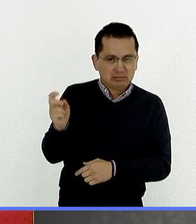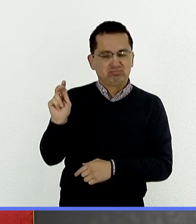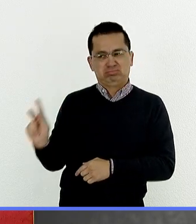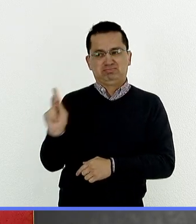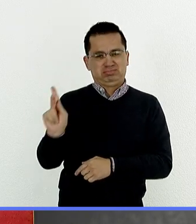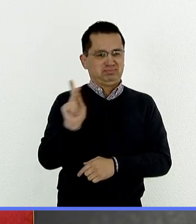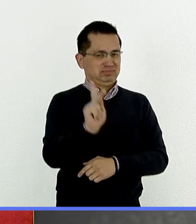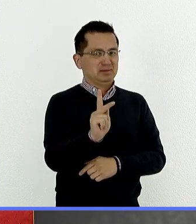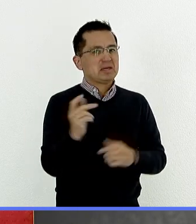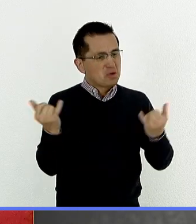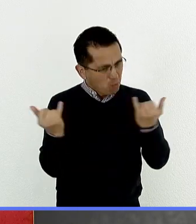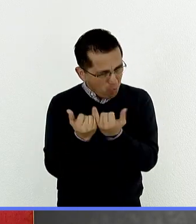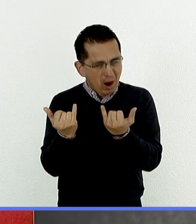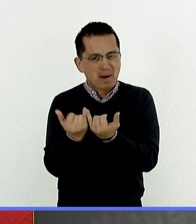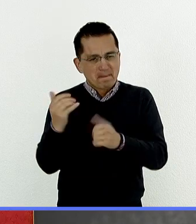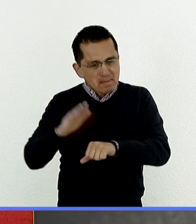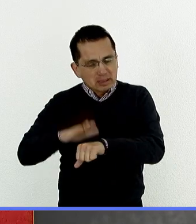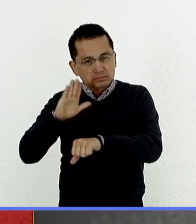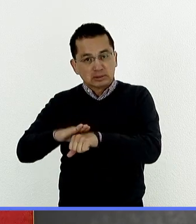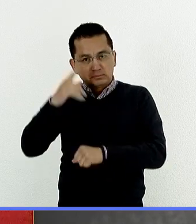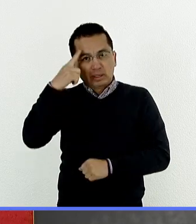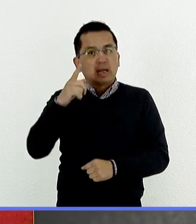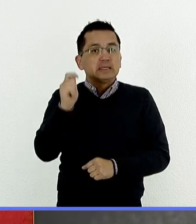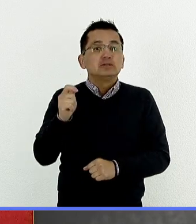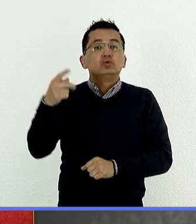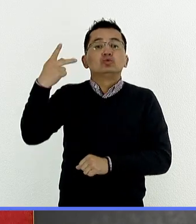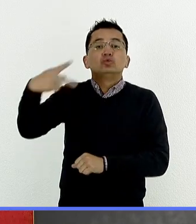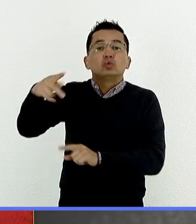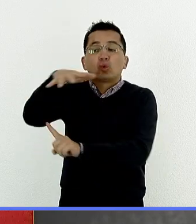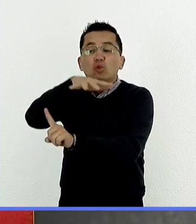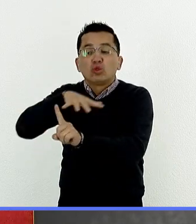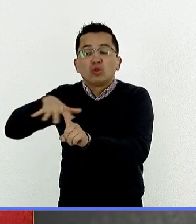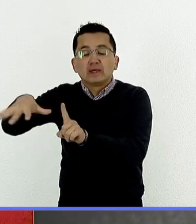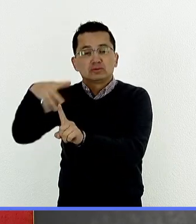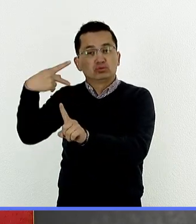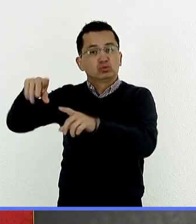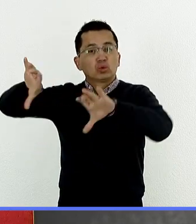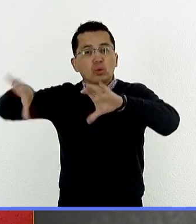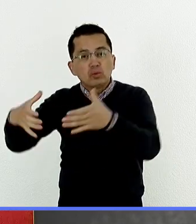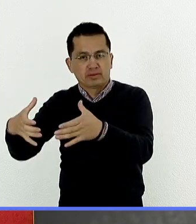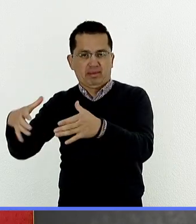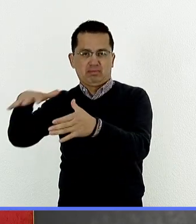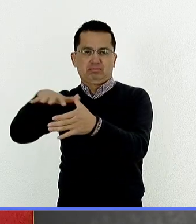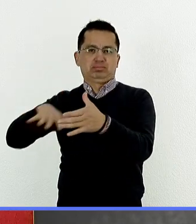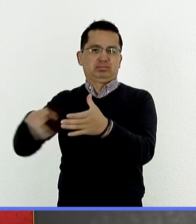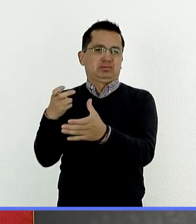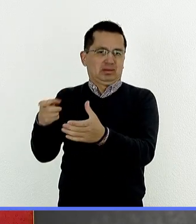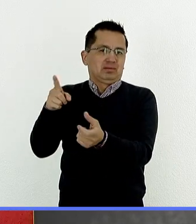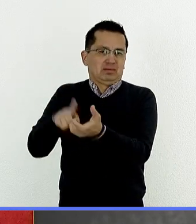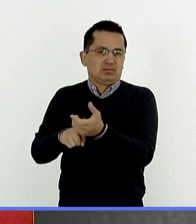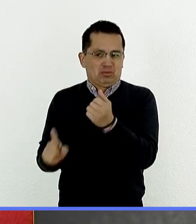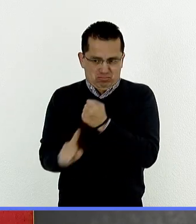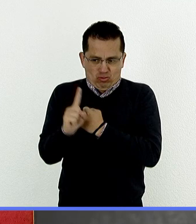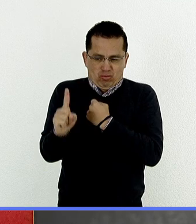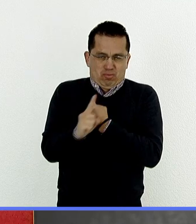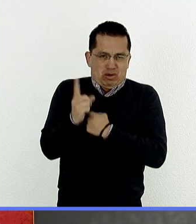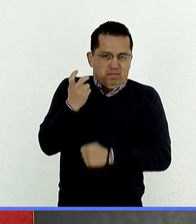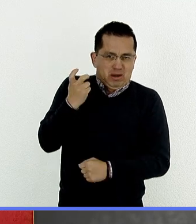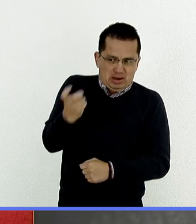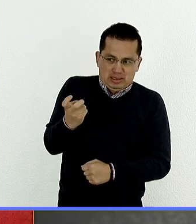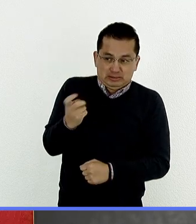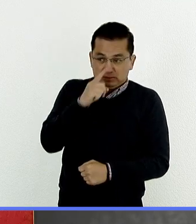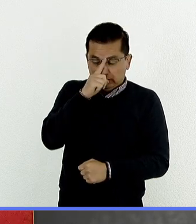iniciativas que tenga que ver con el entorno local y que reflejen también un problema de de naturaleza